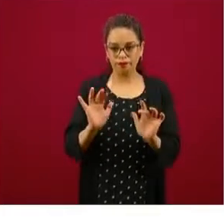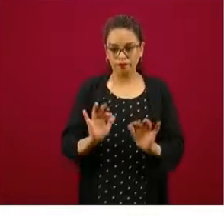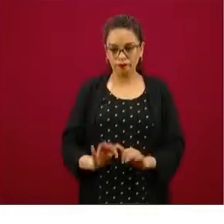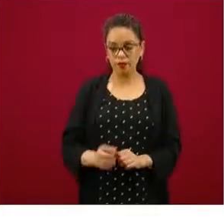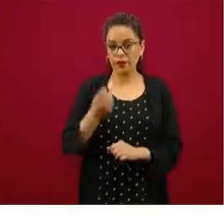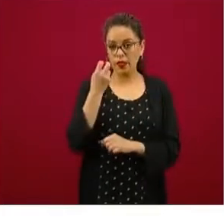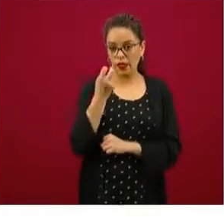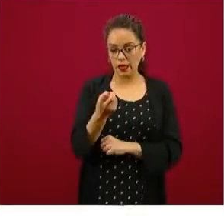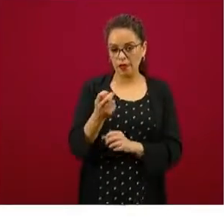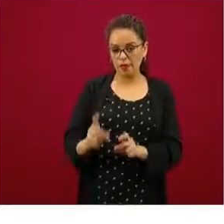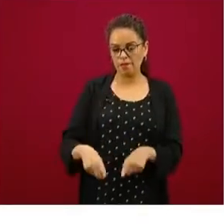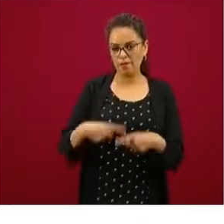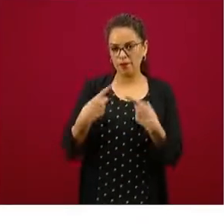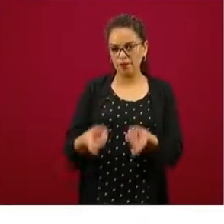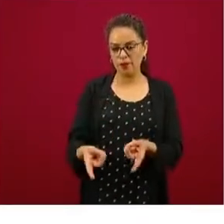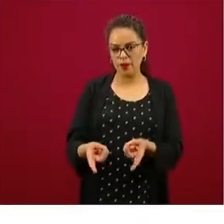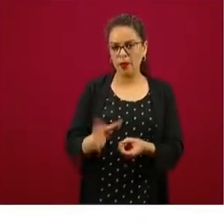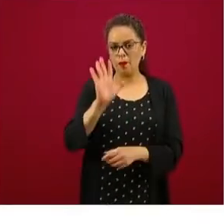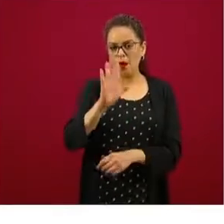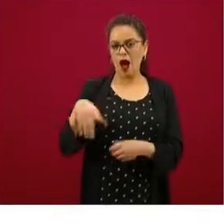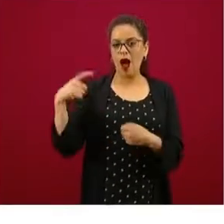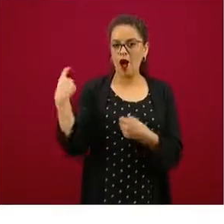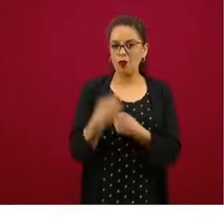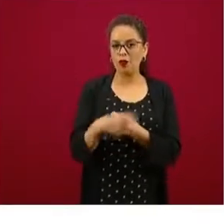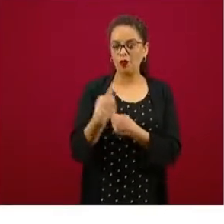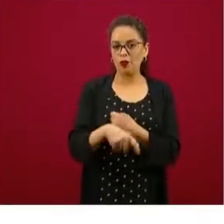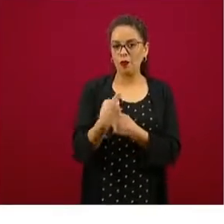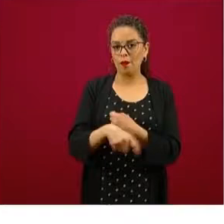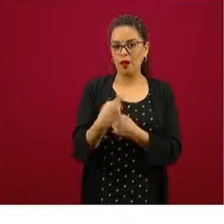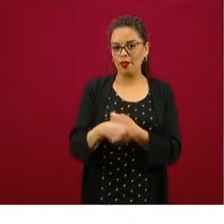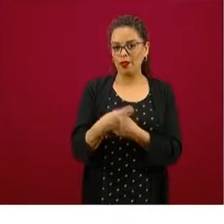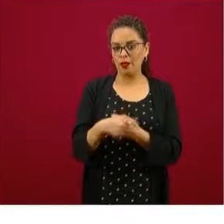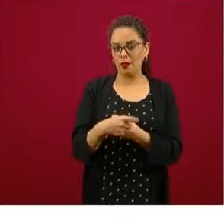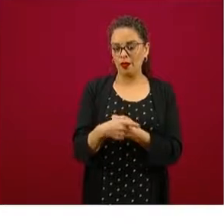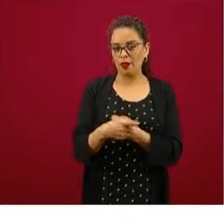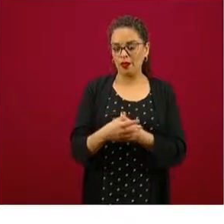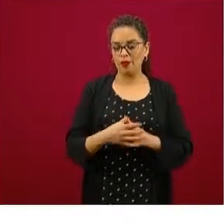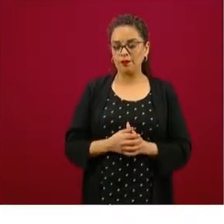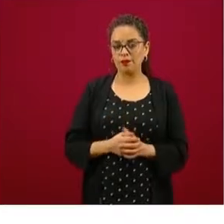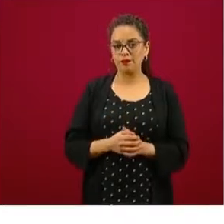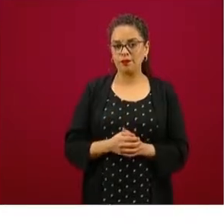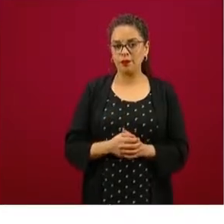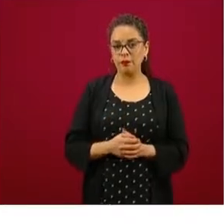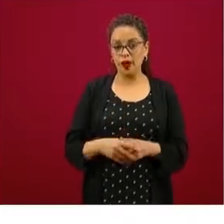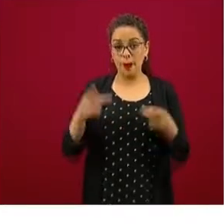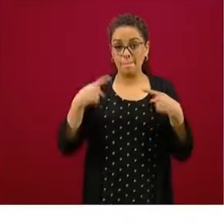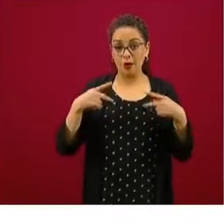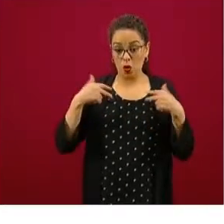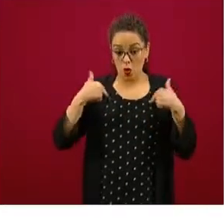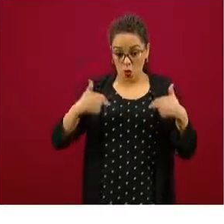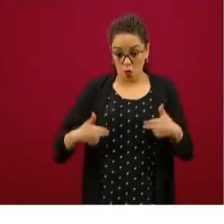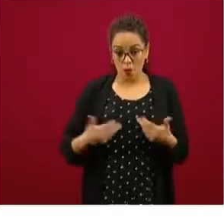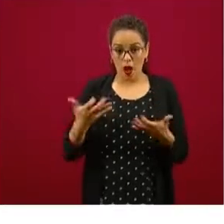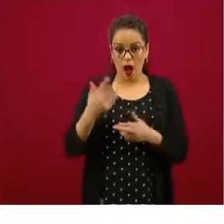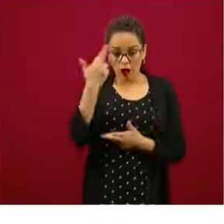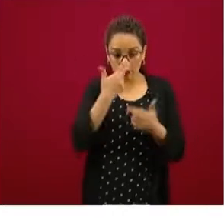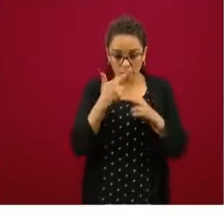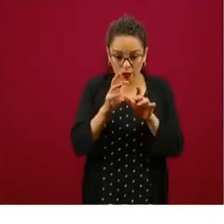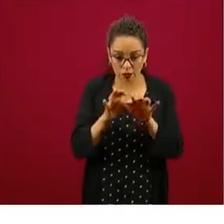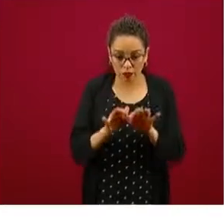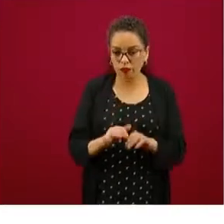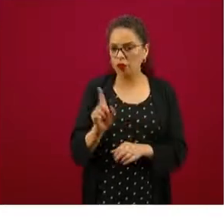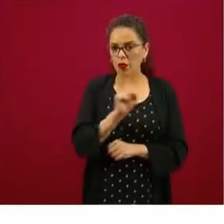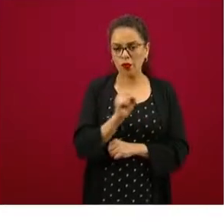da, digamos que de manera automática, ya no hay una interacción humana, sino que de manera automática se registra